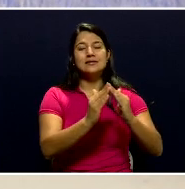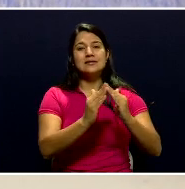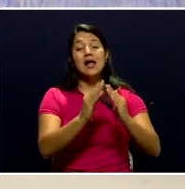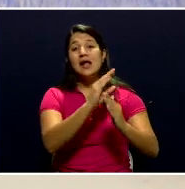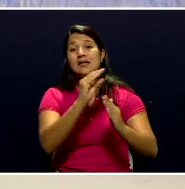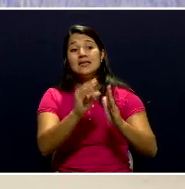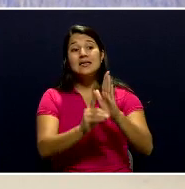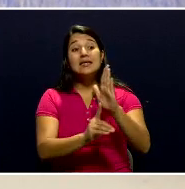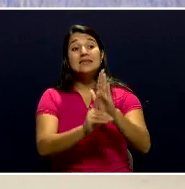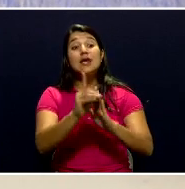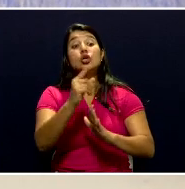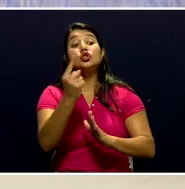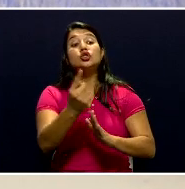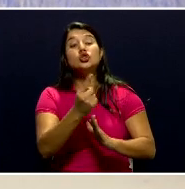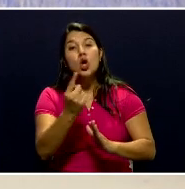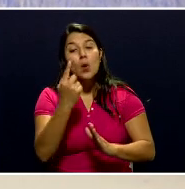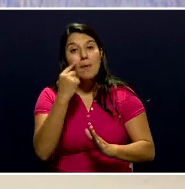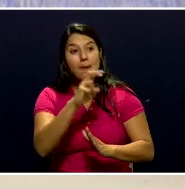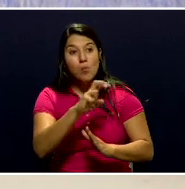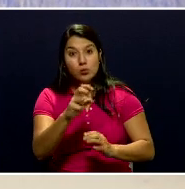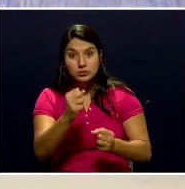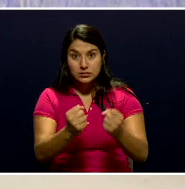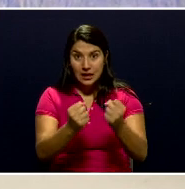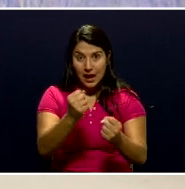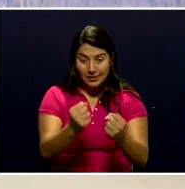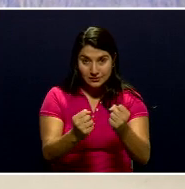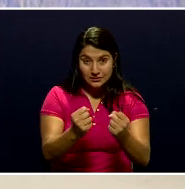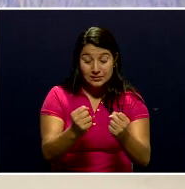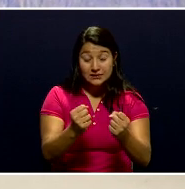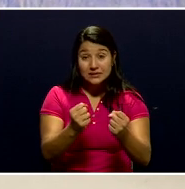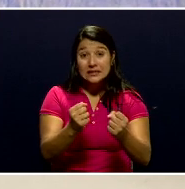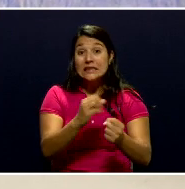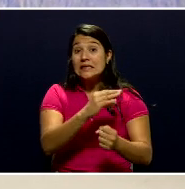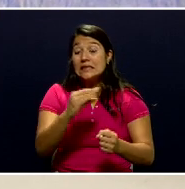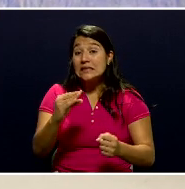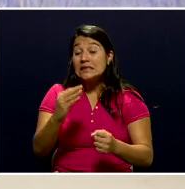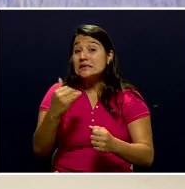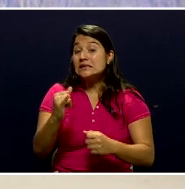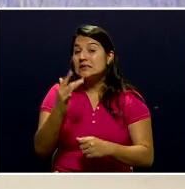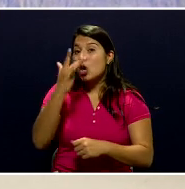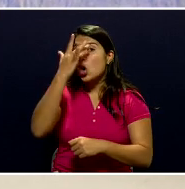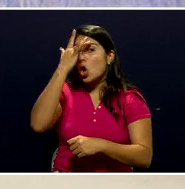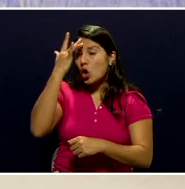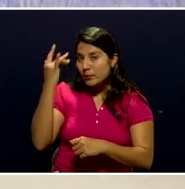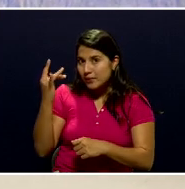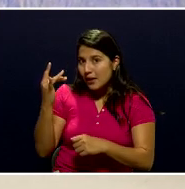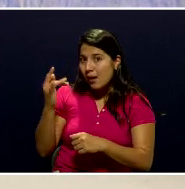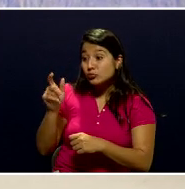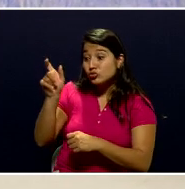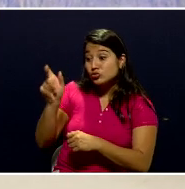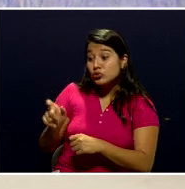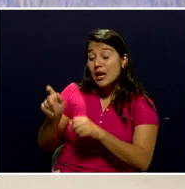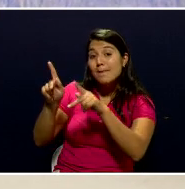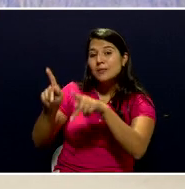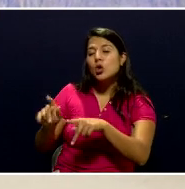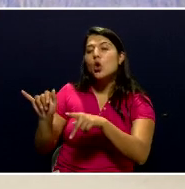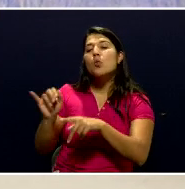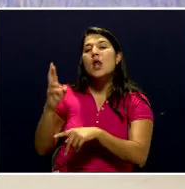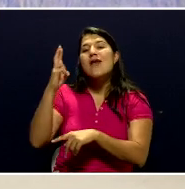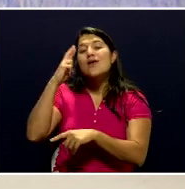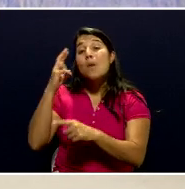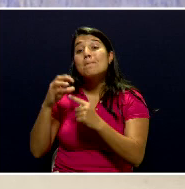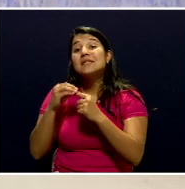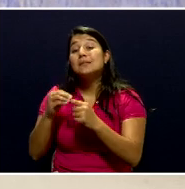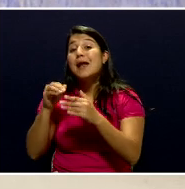exclusivamente, y no centremos a los seres humanos como la razón principal de la ciudad,